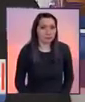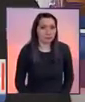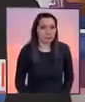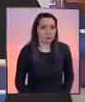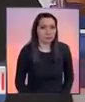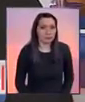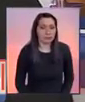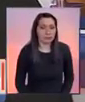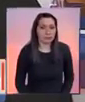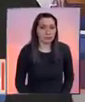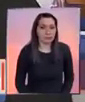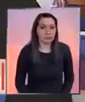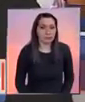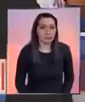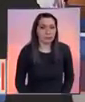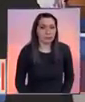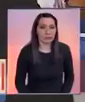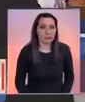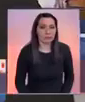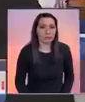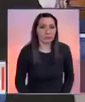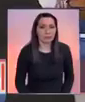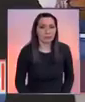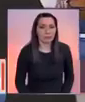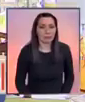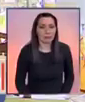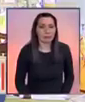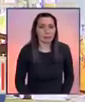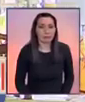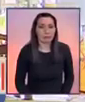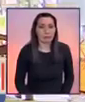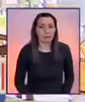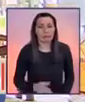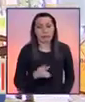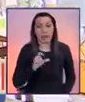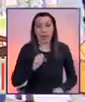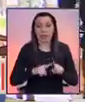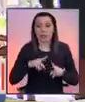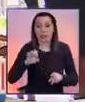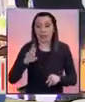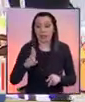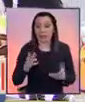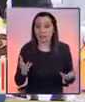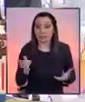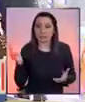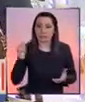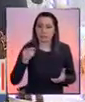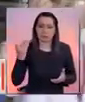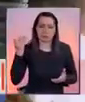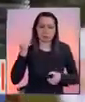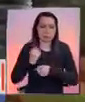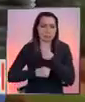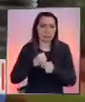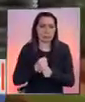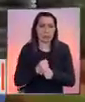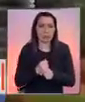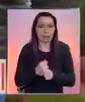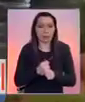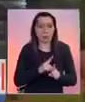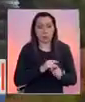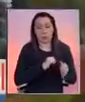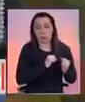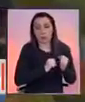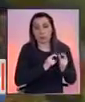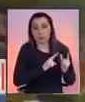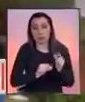Yo creo que tiene que tener mucho amor para hacerlo. Alexandre, en tanto, llegó hace un par de años, escapando justo antes